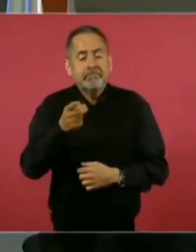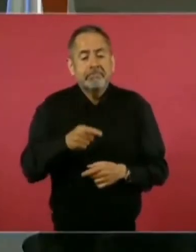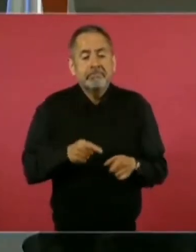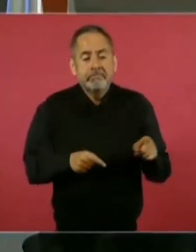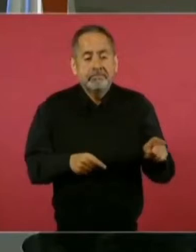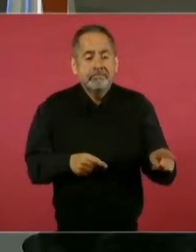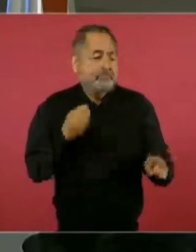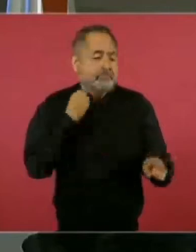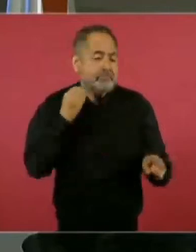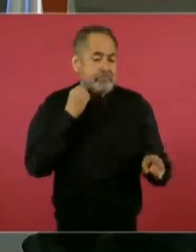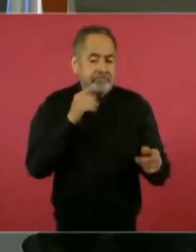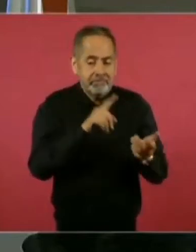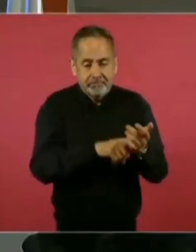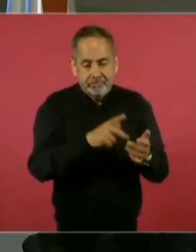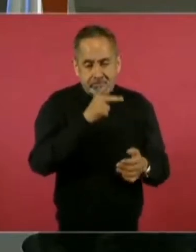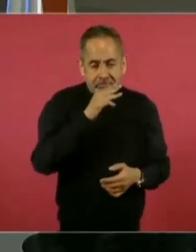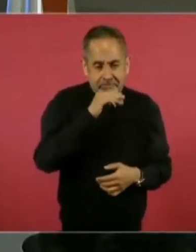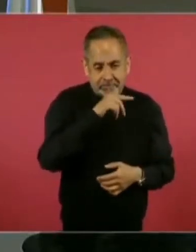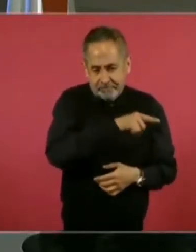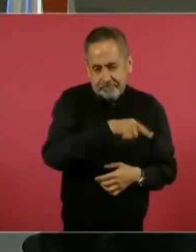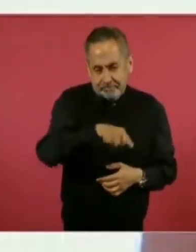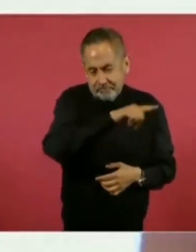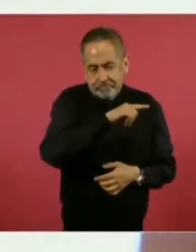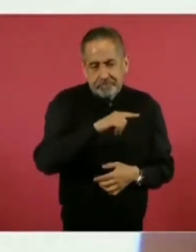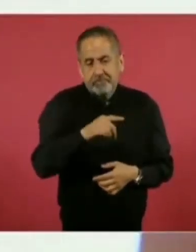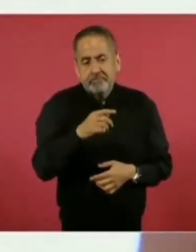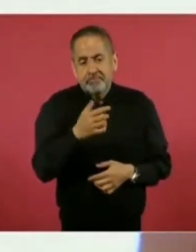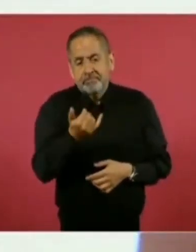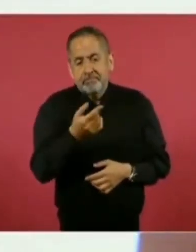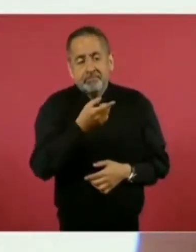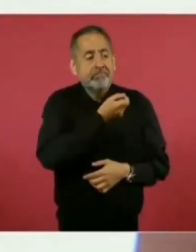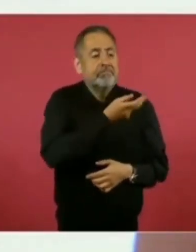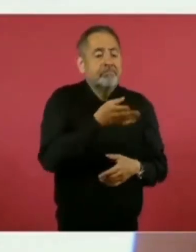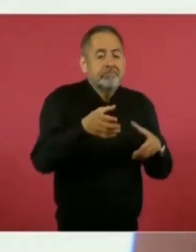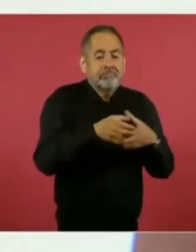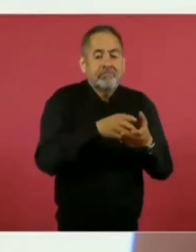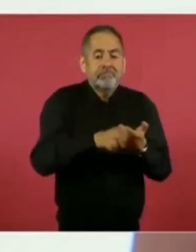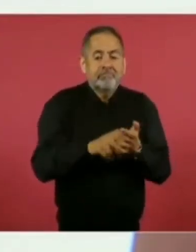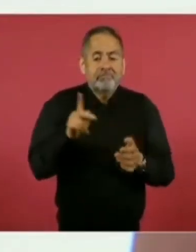los abogados de los padres y los del PRO